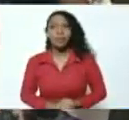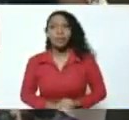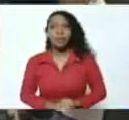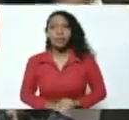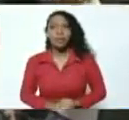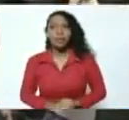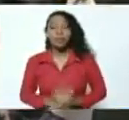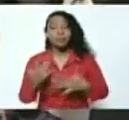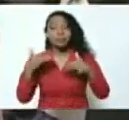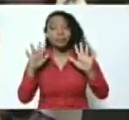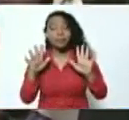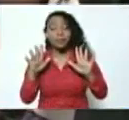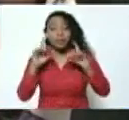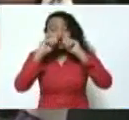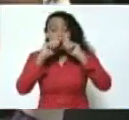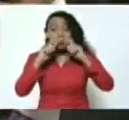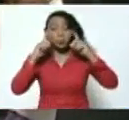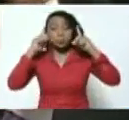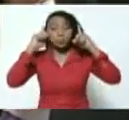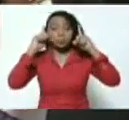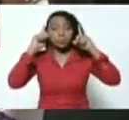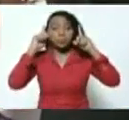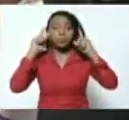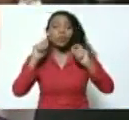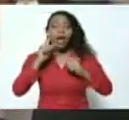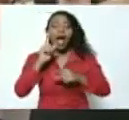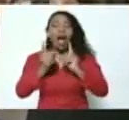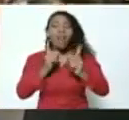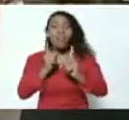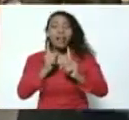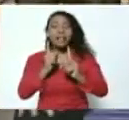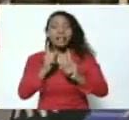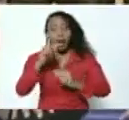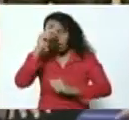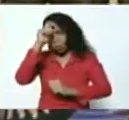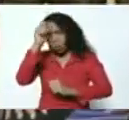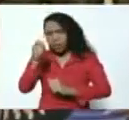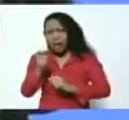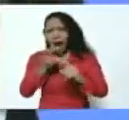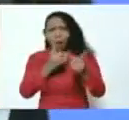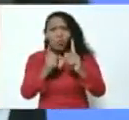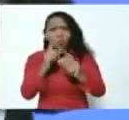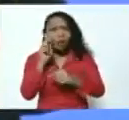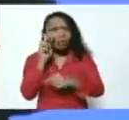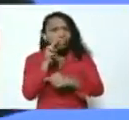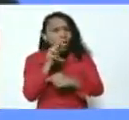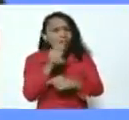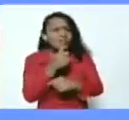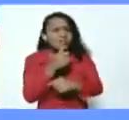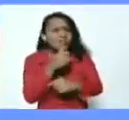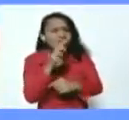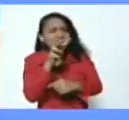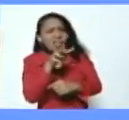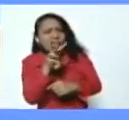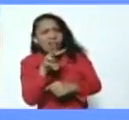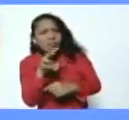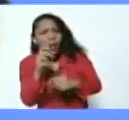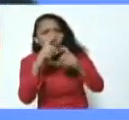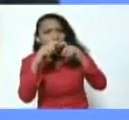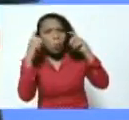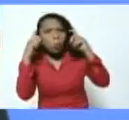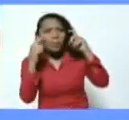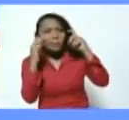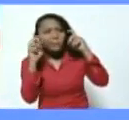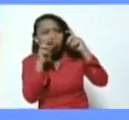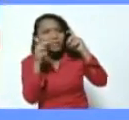E incluso el tapaboca nos impide a veces reconocer a algunas camaradas, algunos camaradas, ¿verdad?